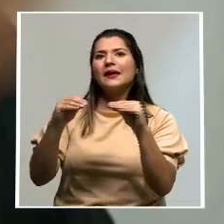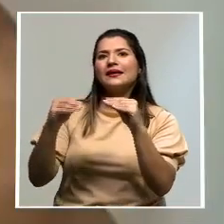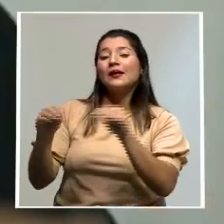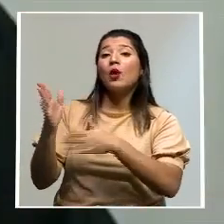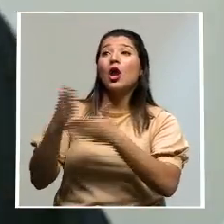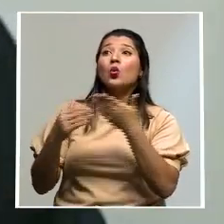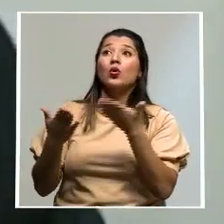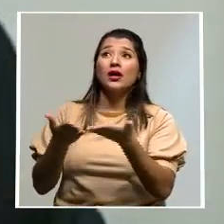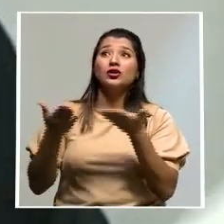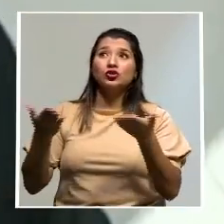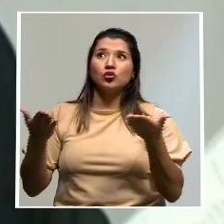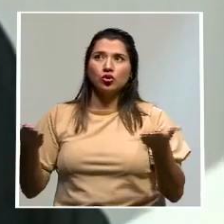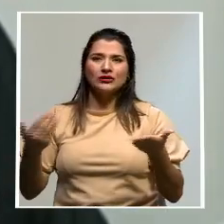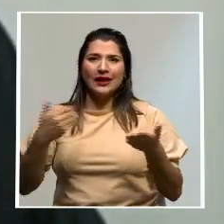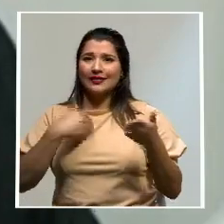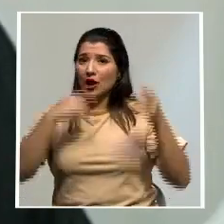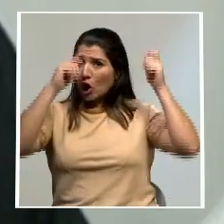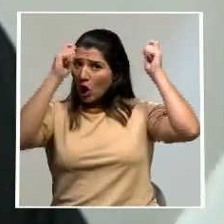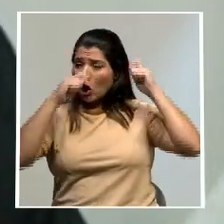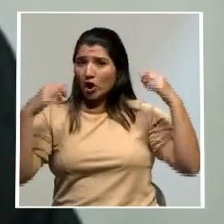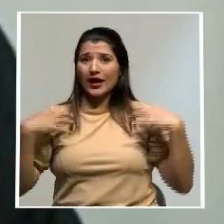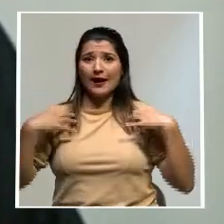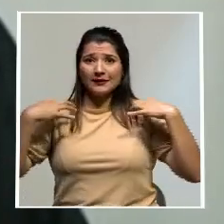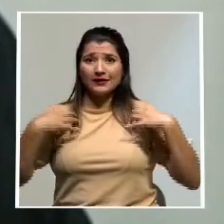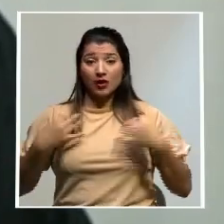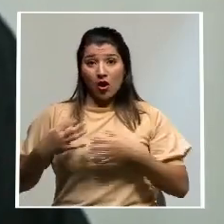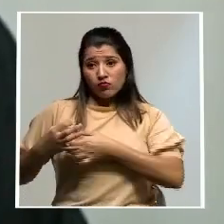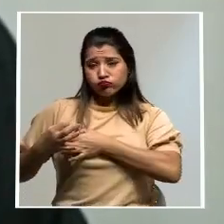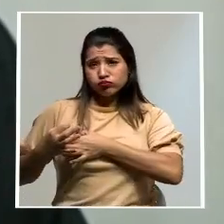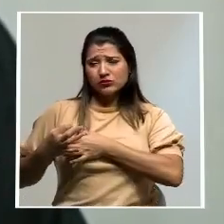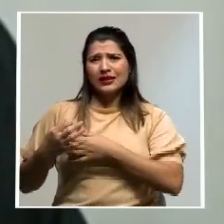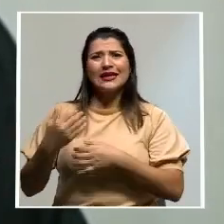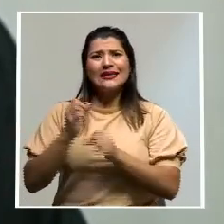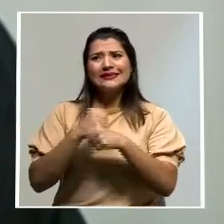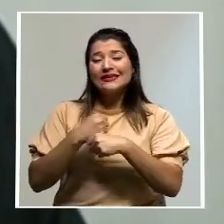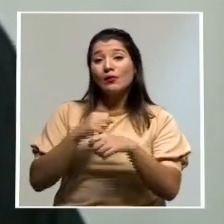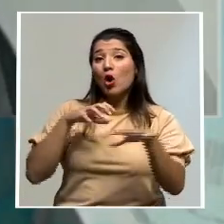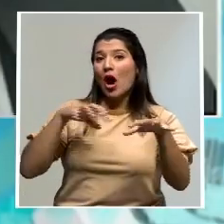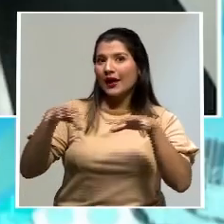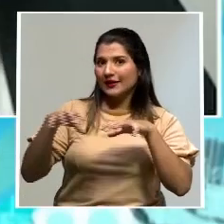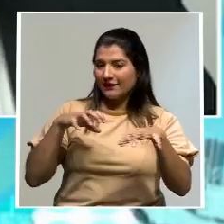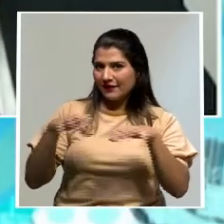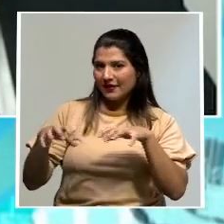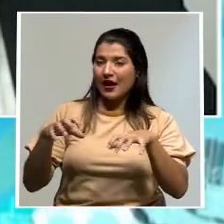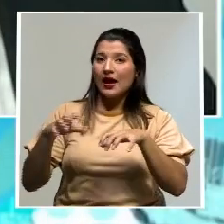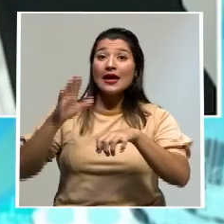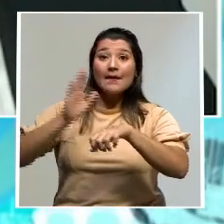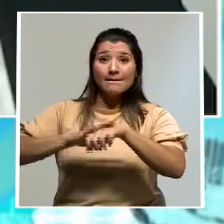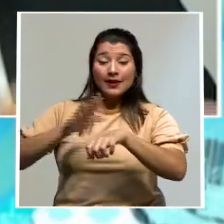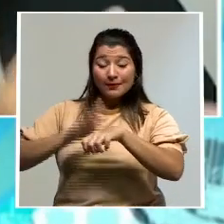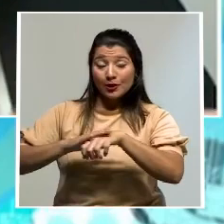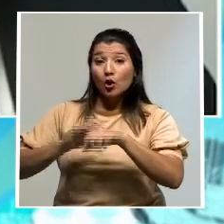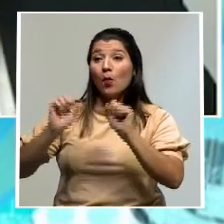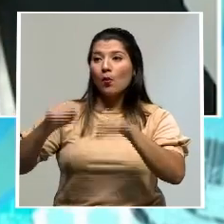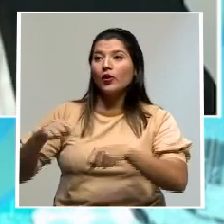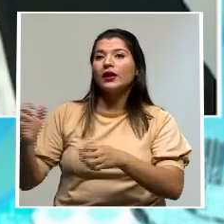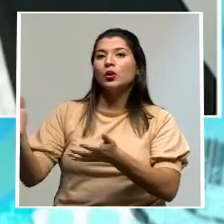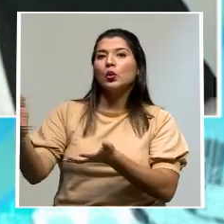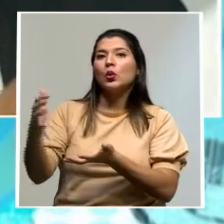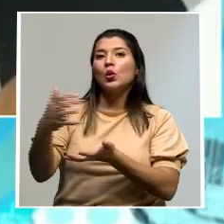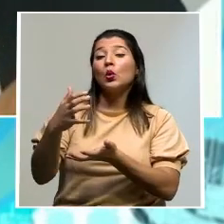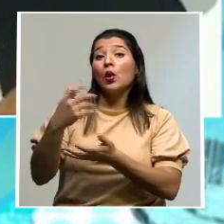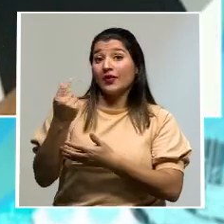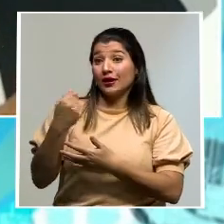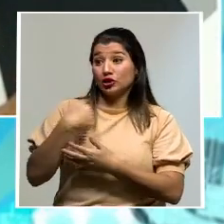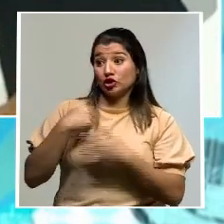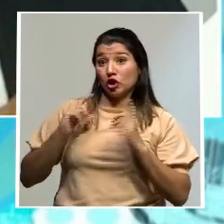que por aquí tengo, gorras, camisetas, botones. Hicimos una actividad que nos fue permitiendo recolectar datos de dinero. Yo doné